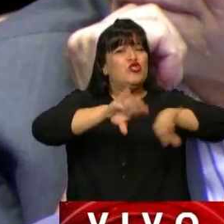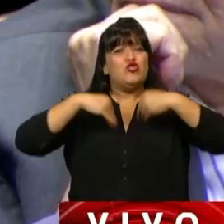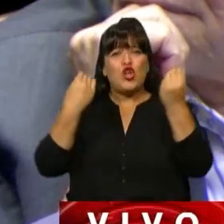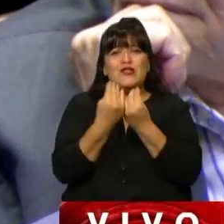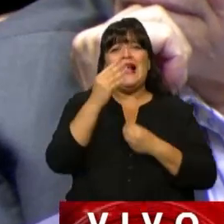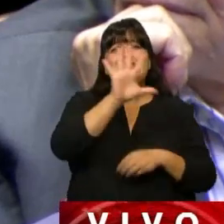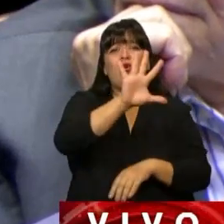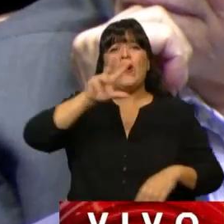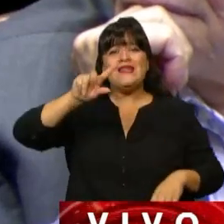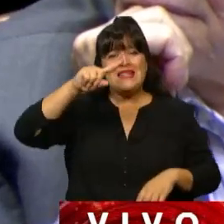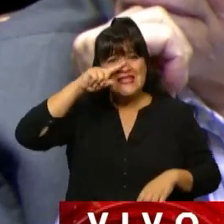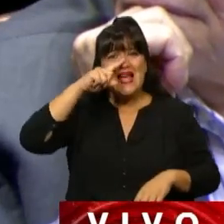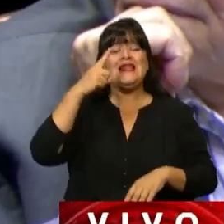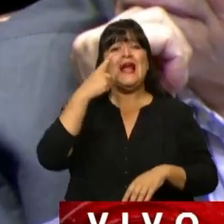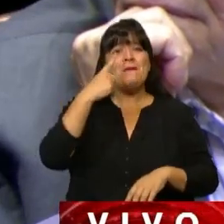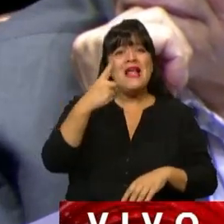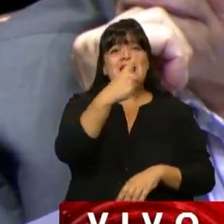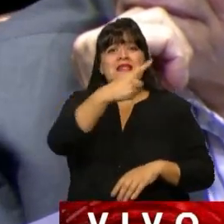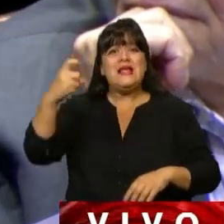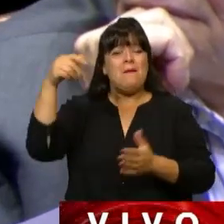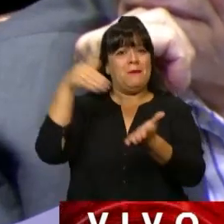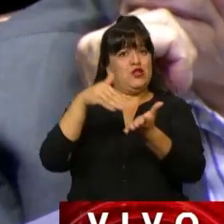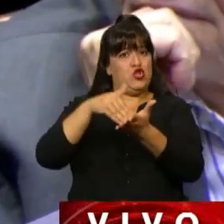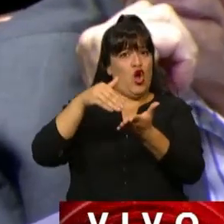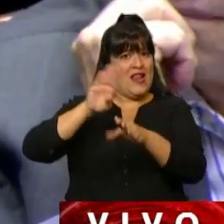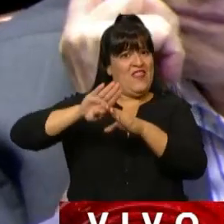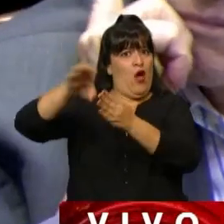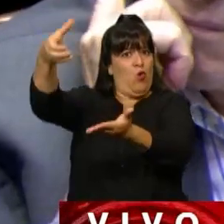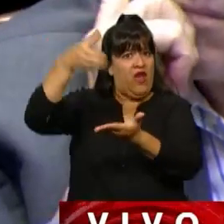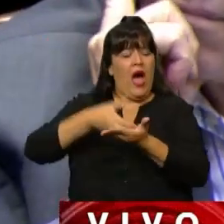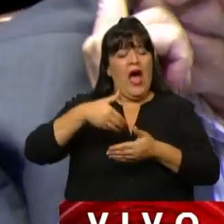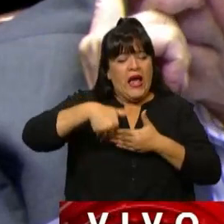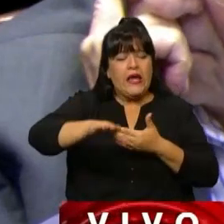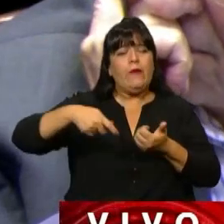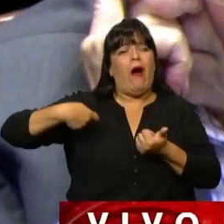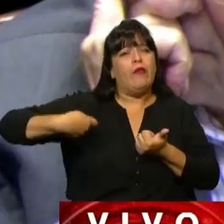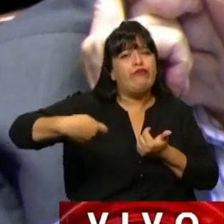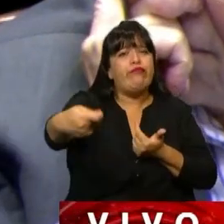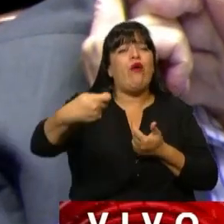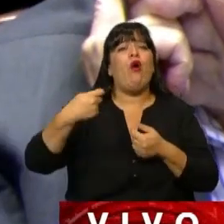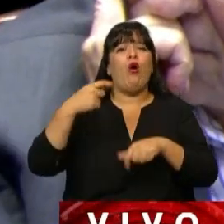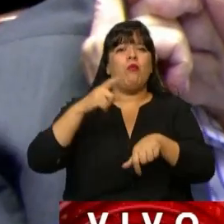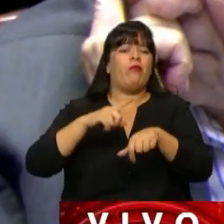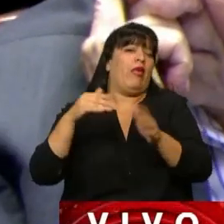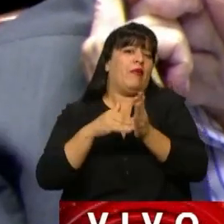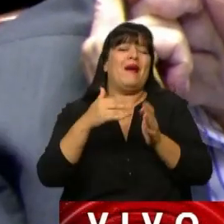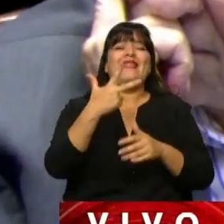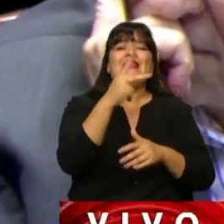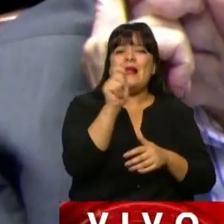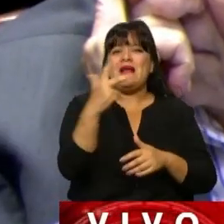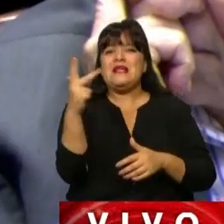de 57.100 millones que se iba a desembolsar a partir de las revisiones